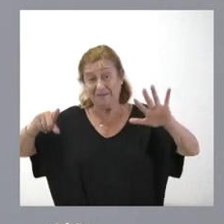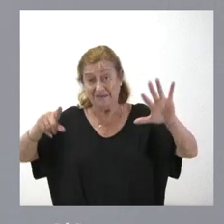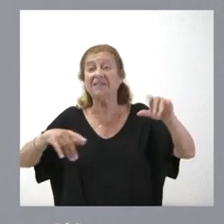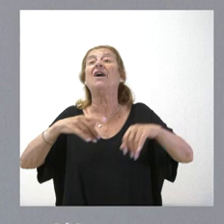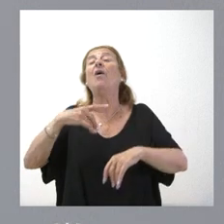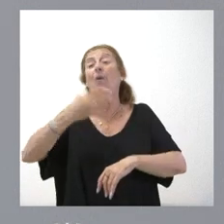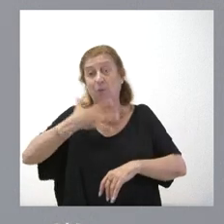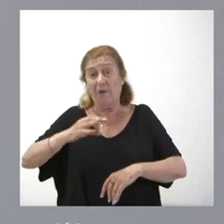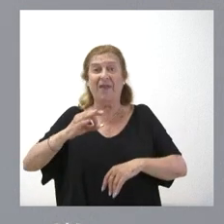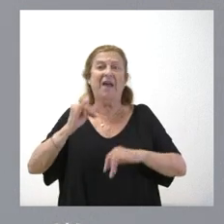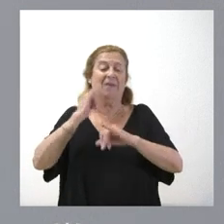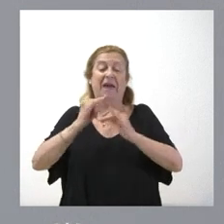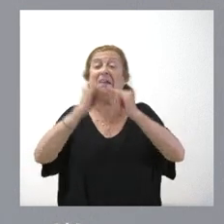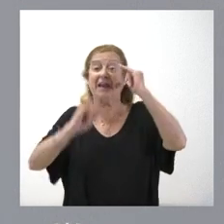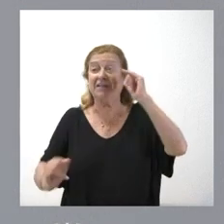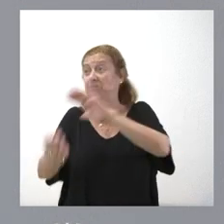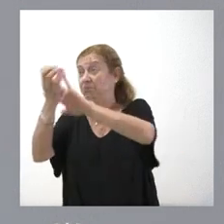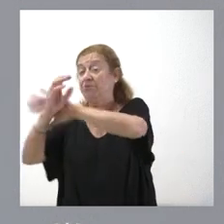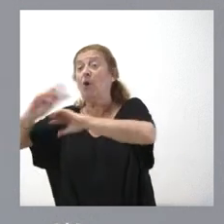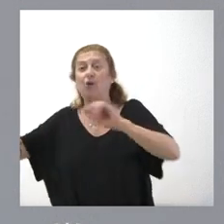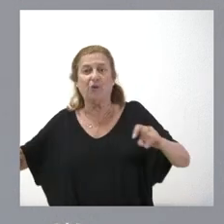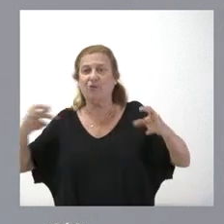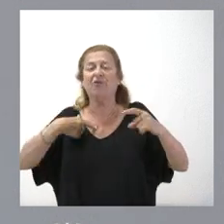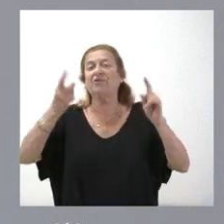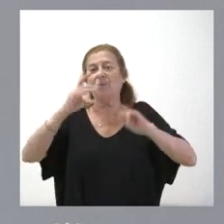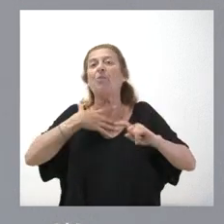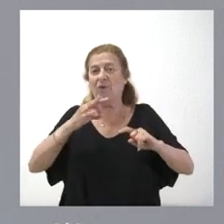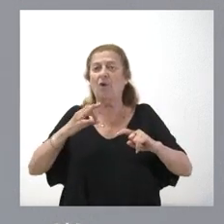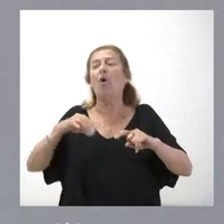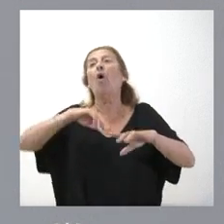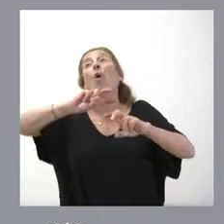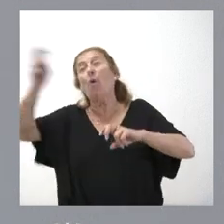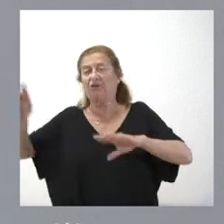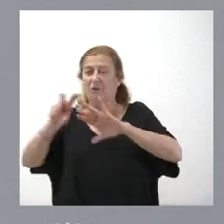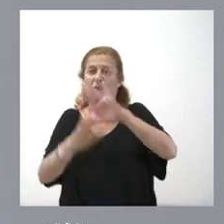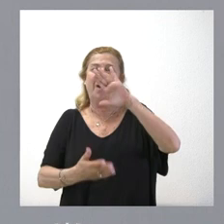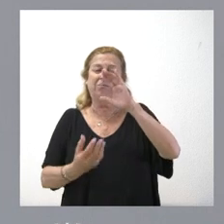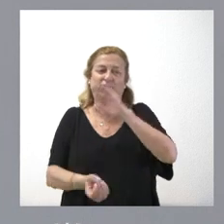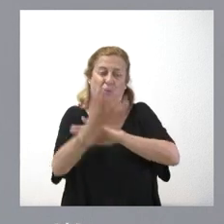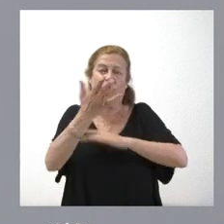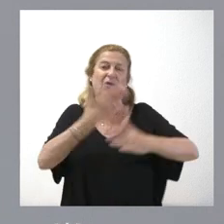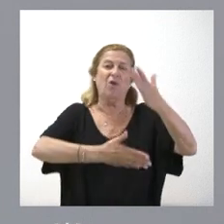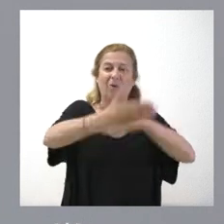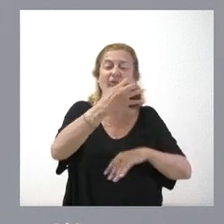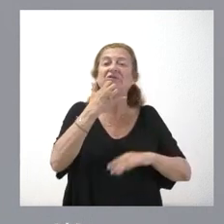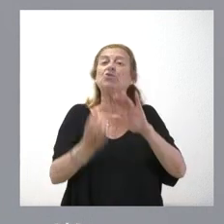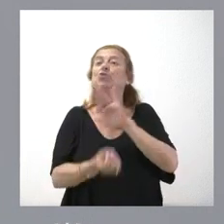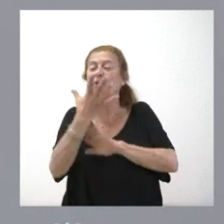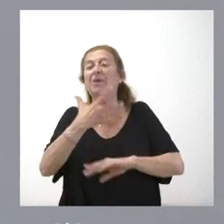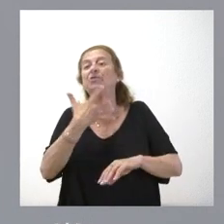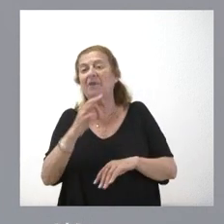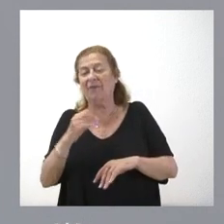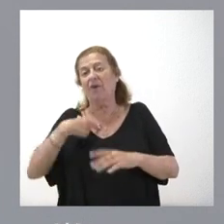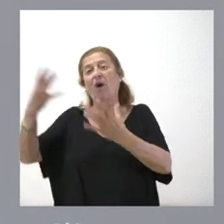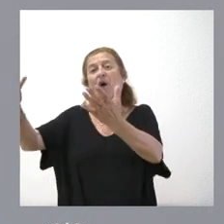humanitaria de alguna naturaleza y no excluimos por tanto cualquier nueva colaboración o cooperación que fuera oportuna si surge la posibilidad de que se nos